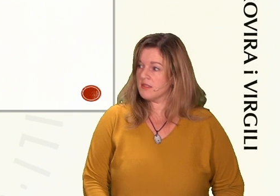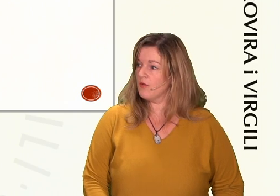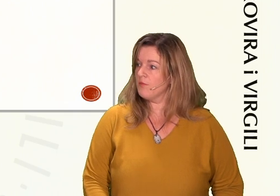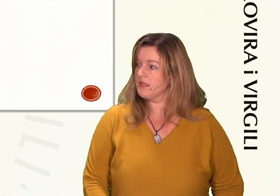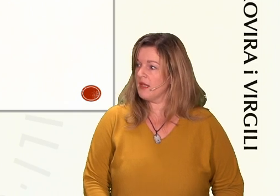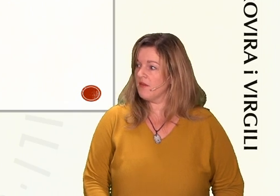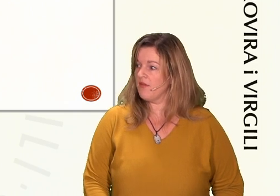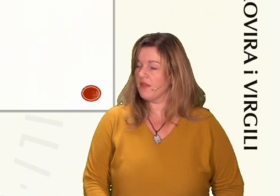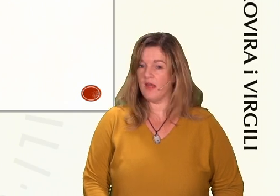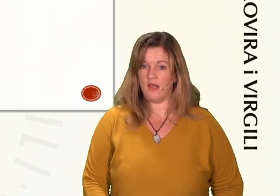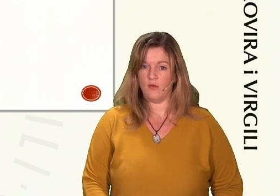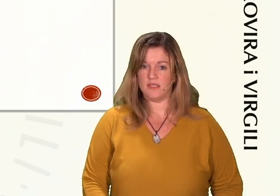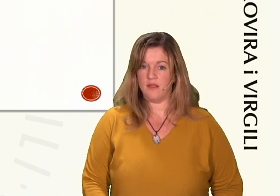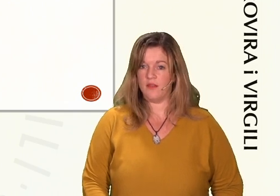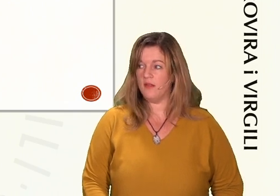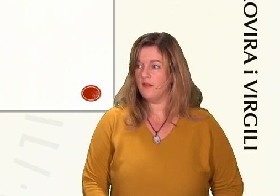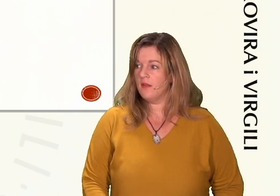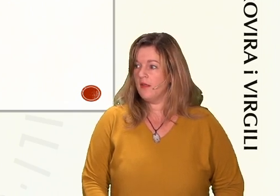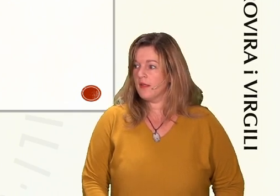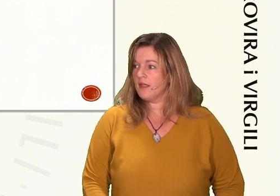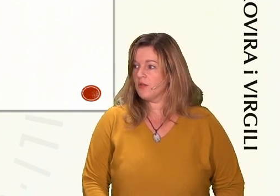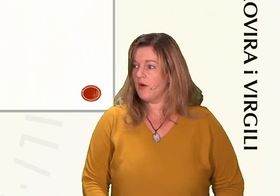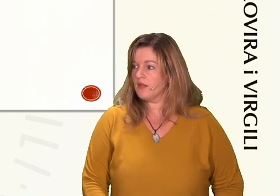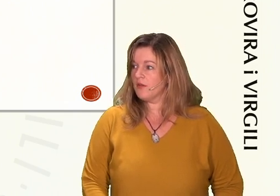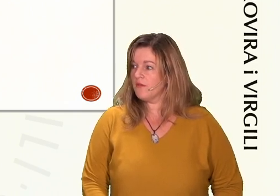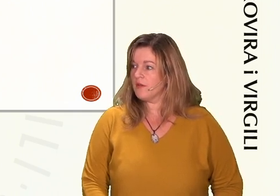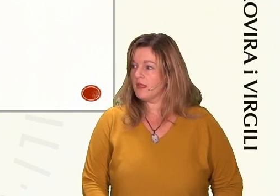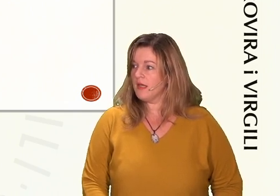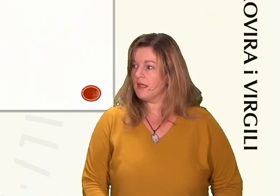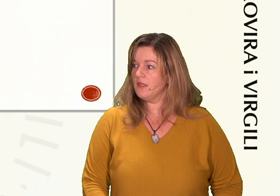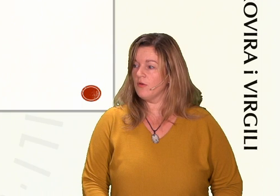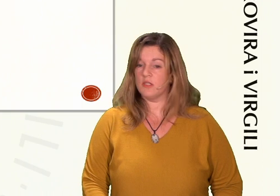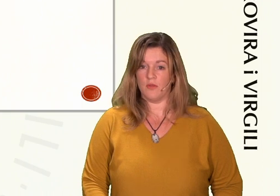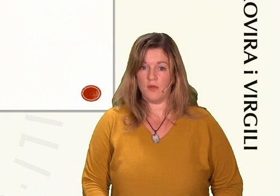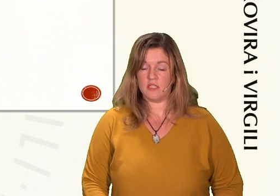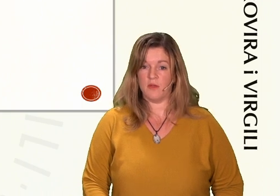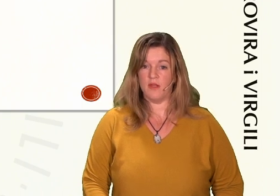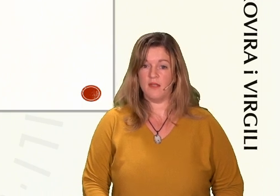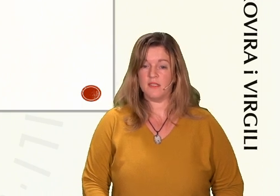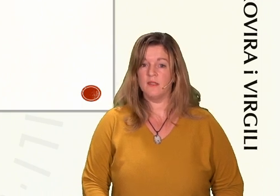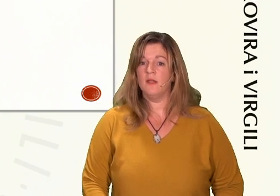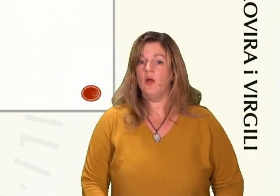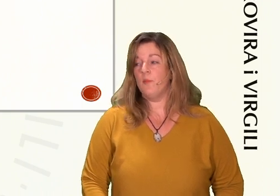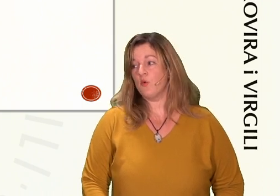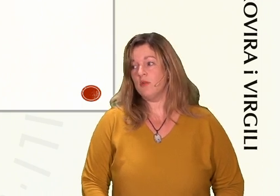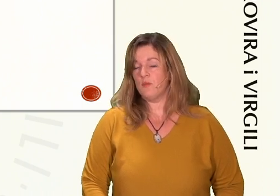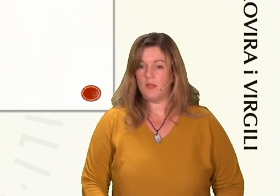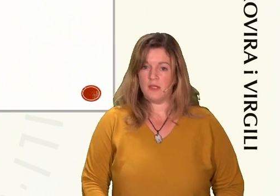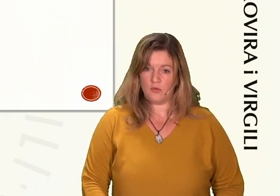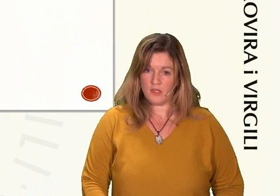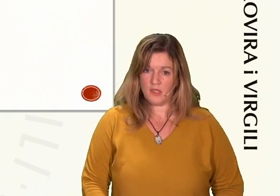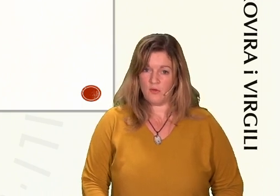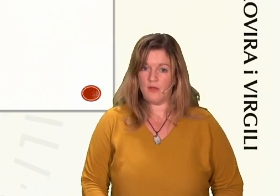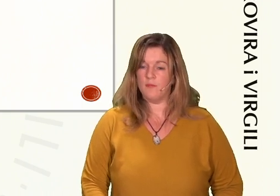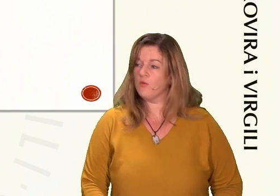escolar, salud mental en la infancia y la adolescencia. Quinto, atención de enfermería al niño en situaciones especiales. Por último, a nivel